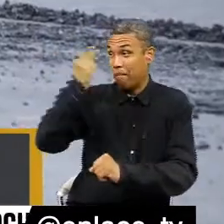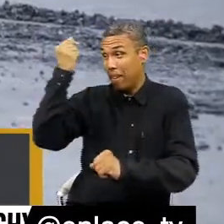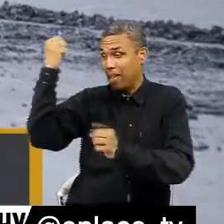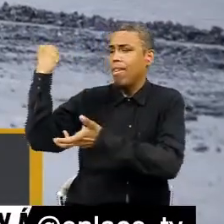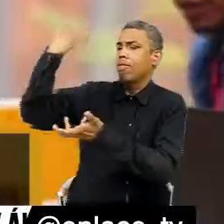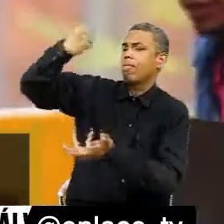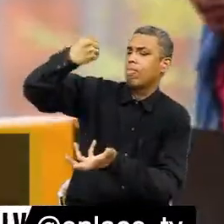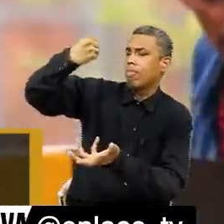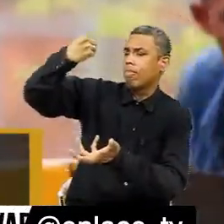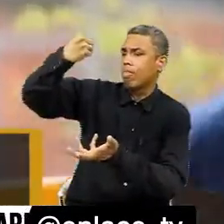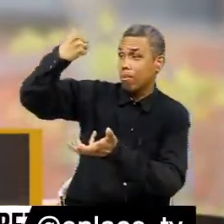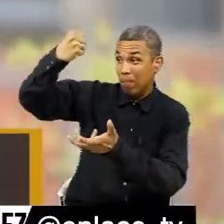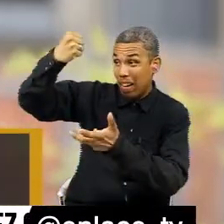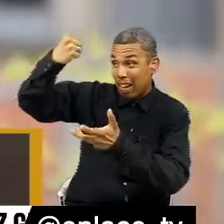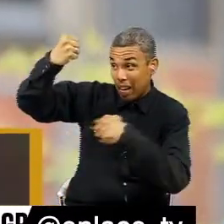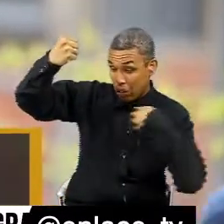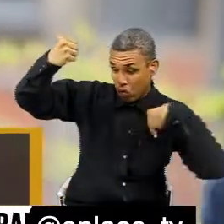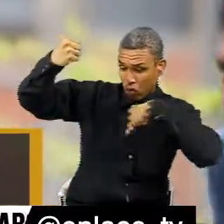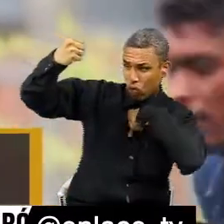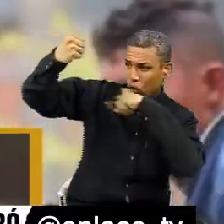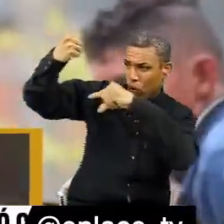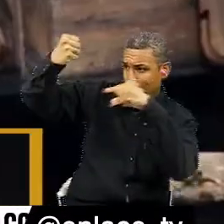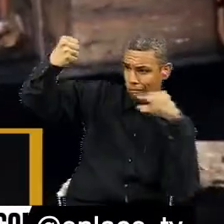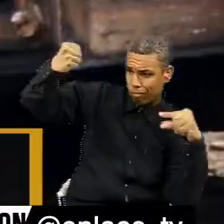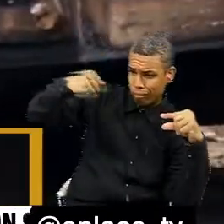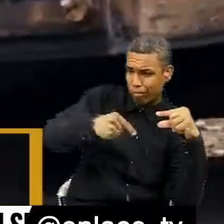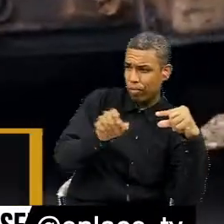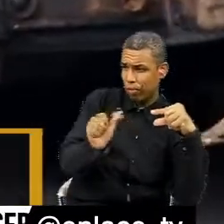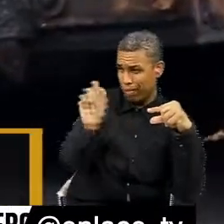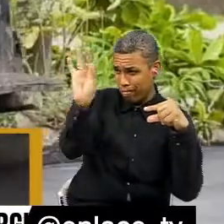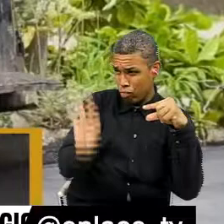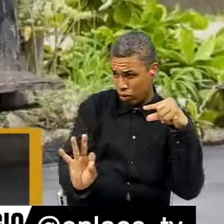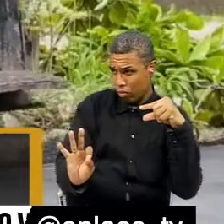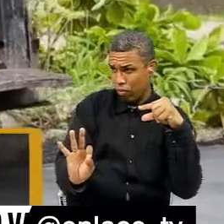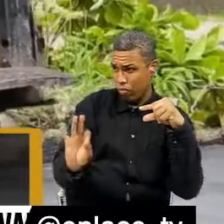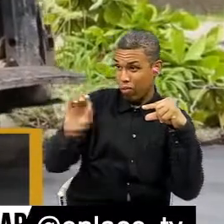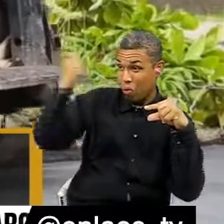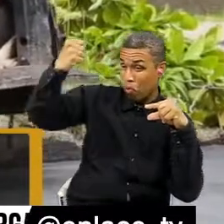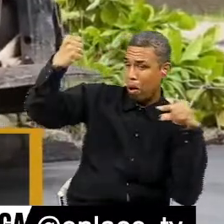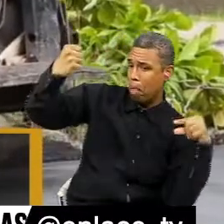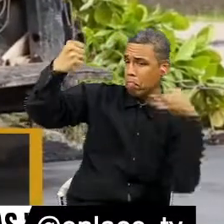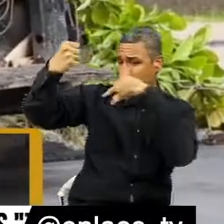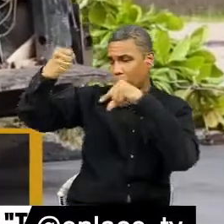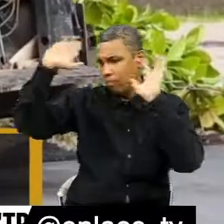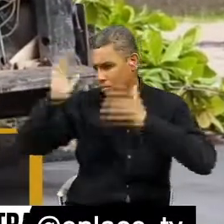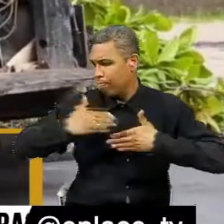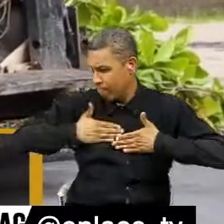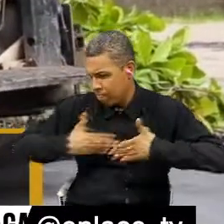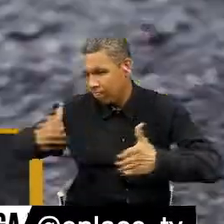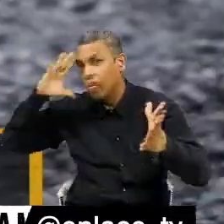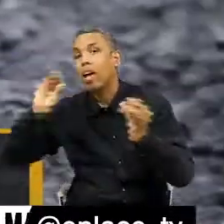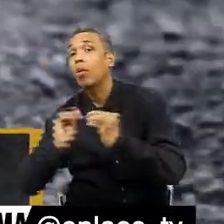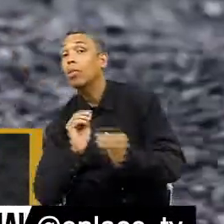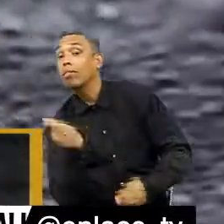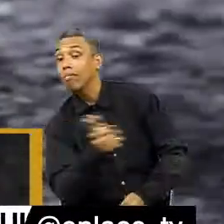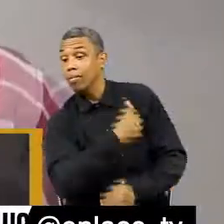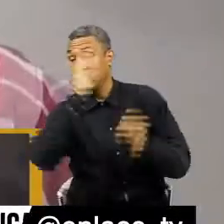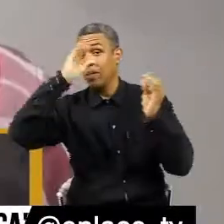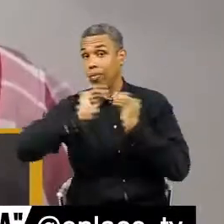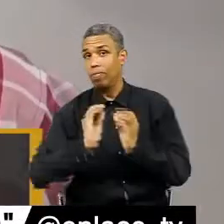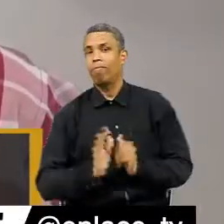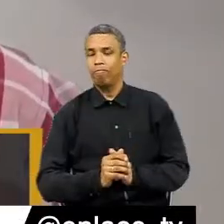los va a manejar los comités de obra. Esos dineros van a ser exclusivamente para lo que es mano de obra no